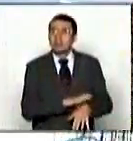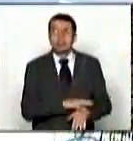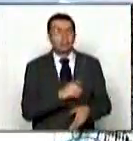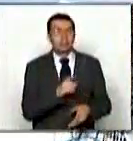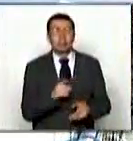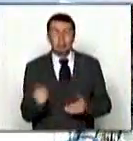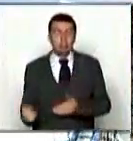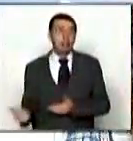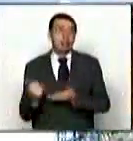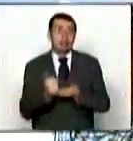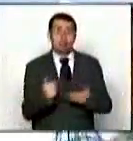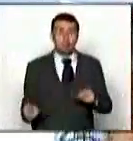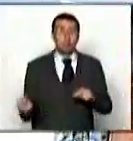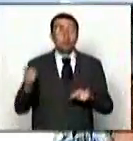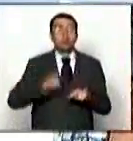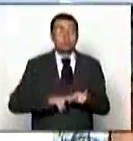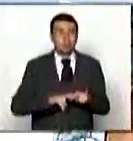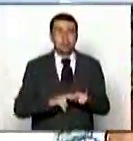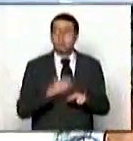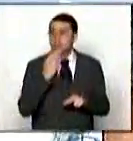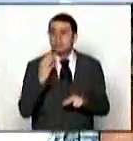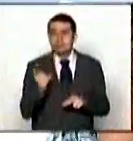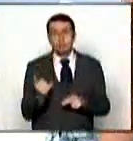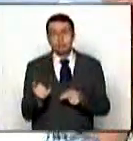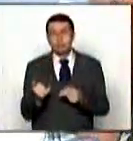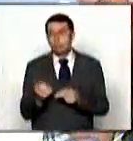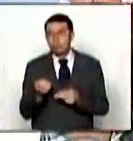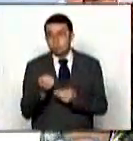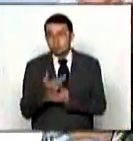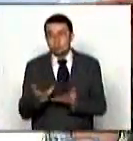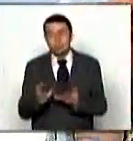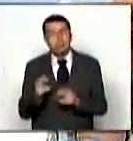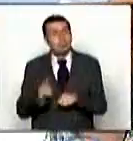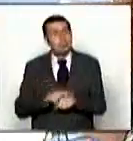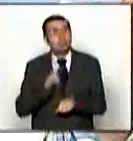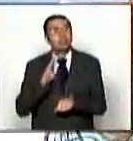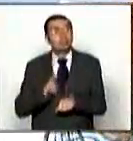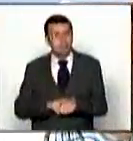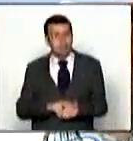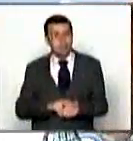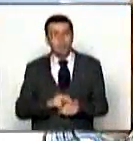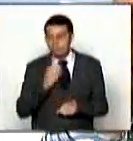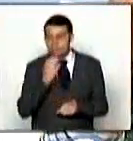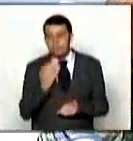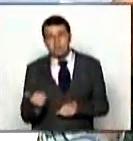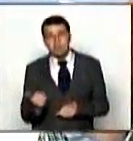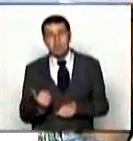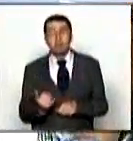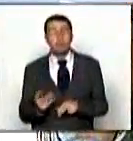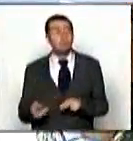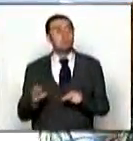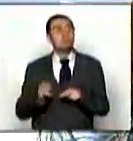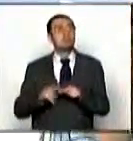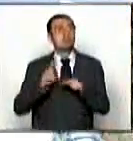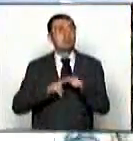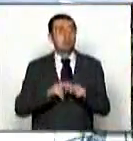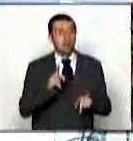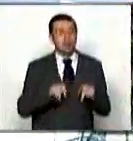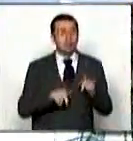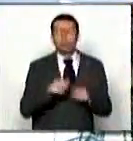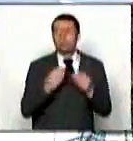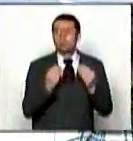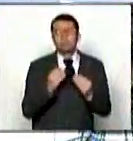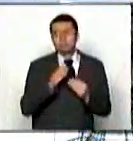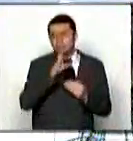a la medicina alternativa, pero por el lado de los productos naturales. Sumado a productos que siempre han sido